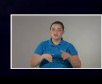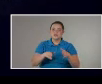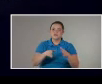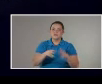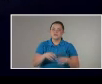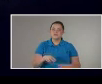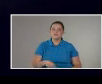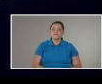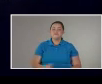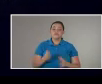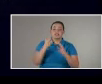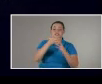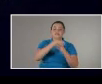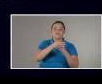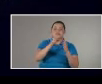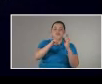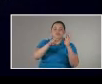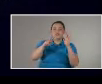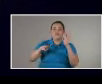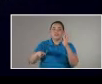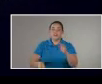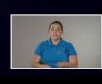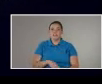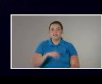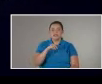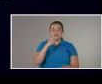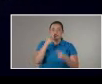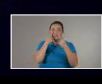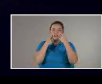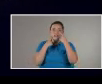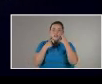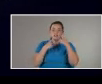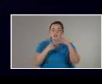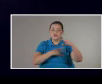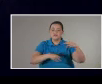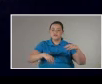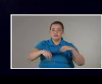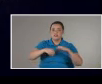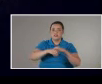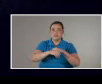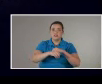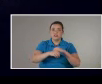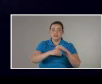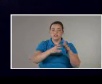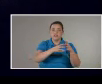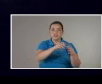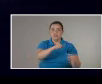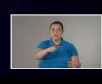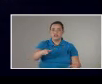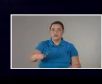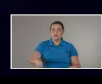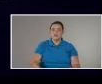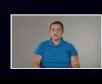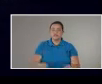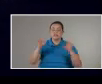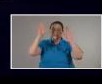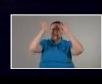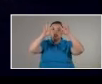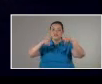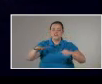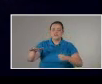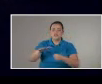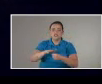de lágrimas, se lo convertirán en manantial, y aún la lluvia lo llenará de